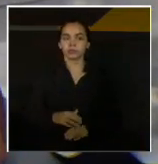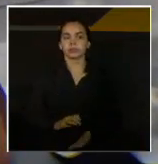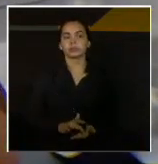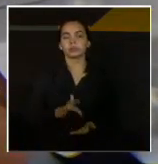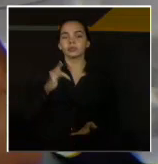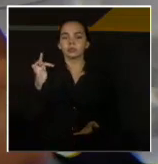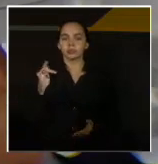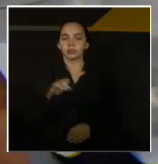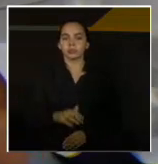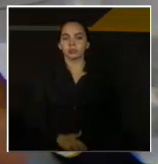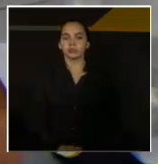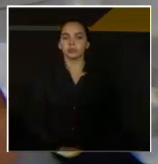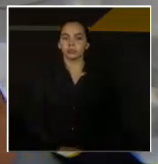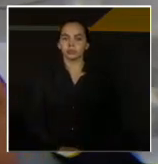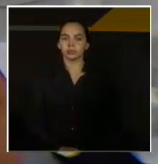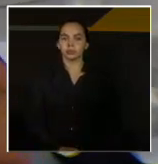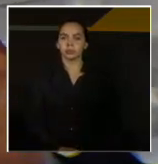gracias.